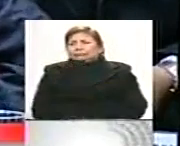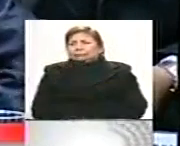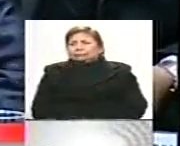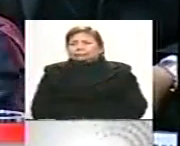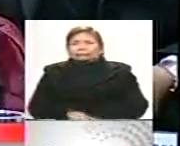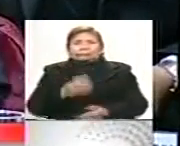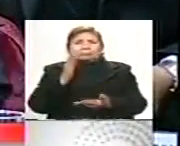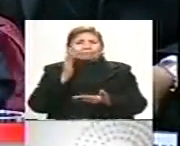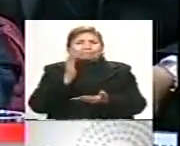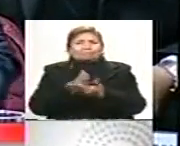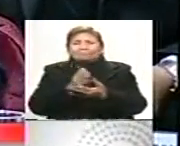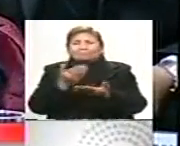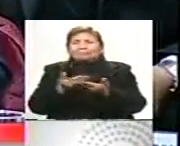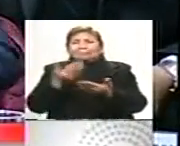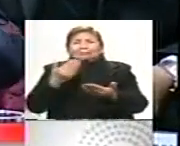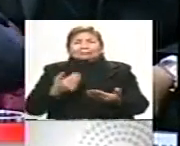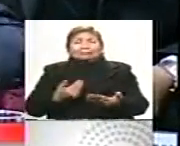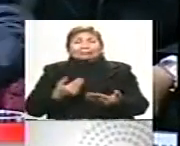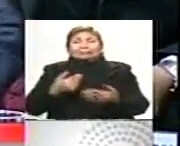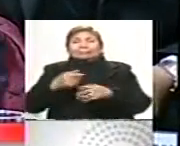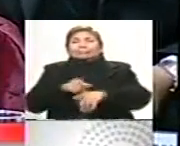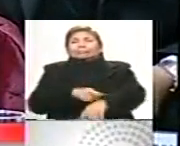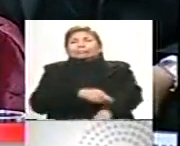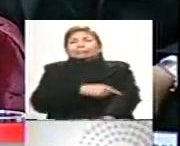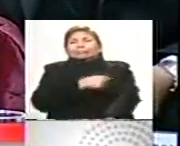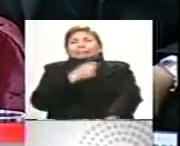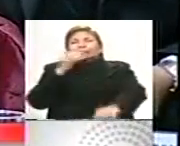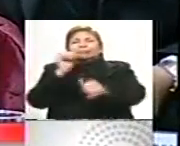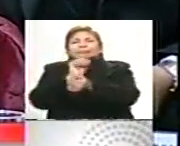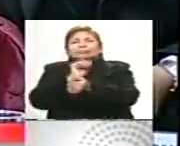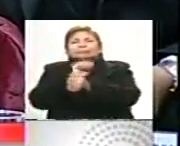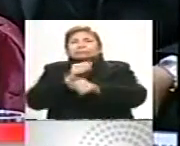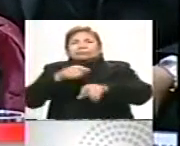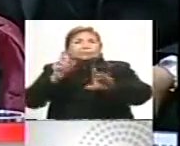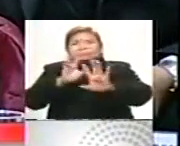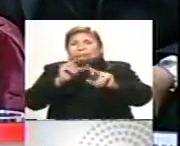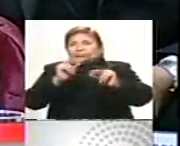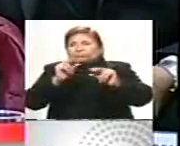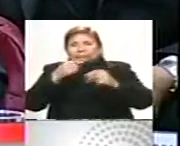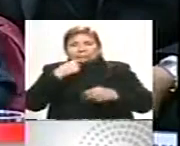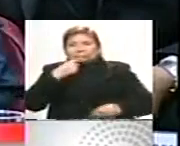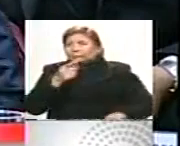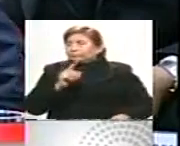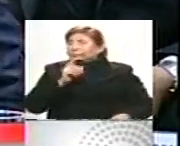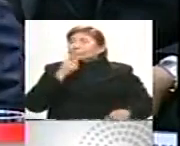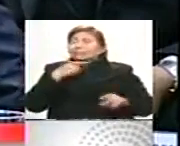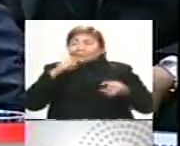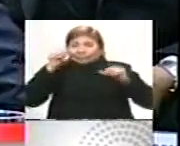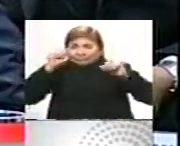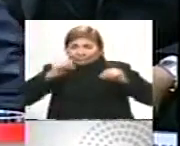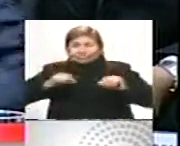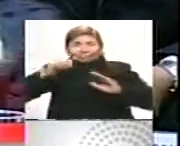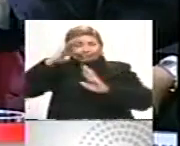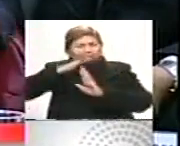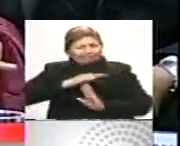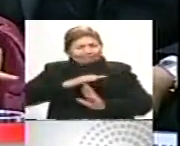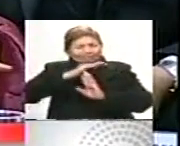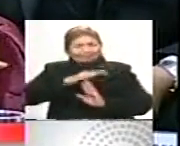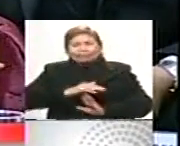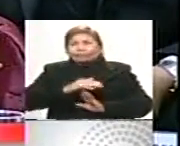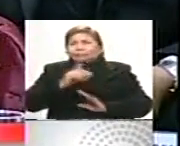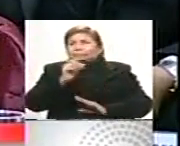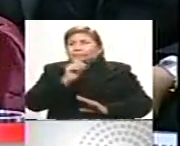sentencia anticipada, que significan esas largas detenciones. No me estoy refiriendo a eso. Pero el hecho de que se haya abusado no la